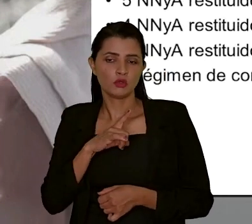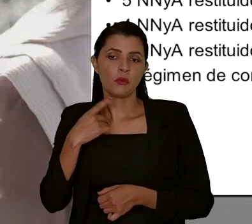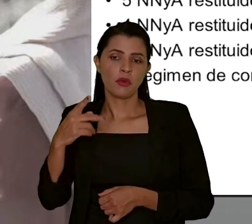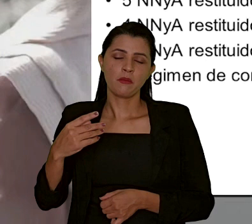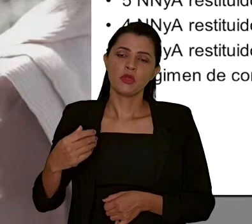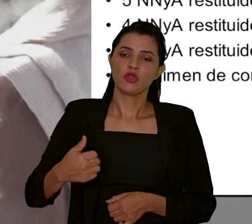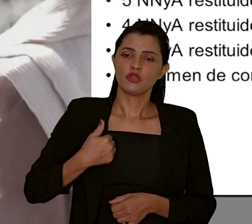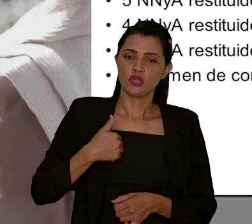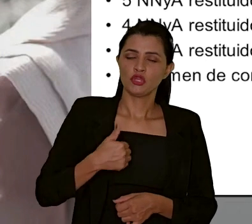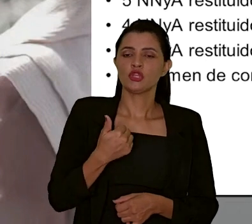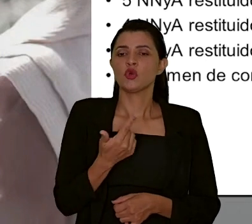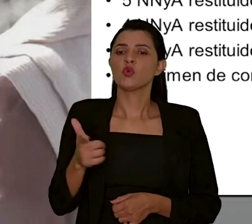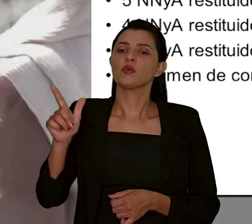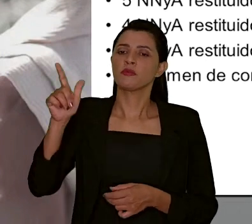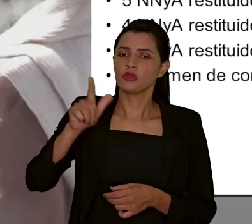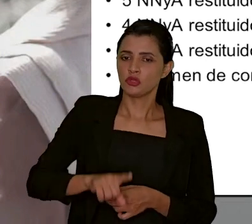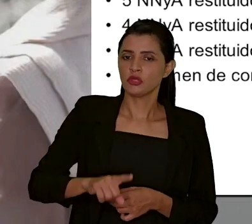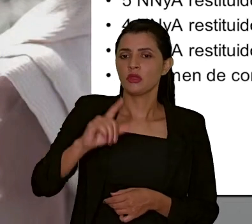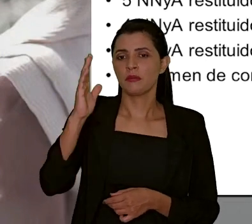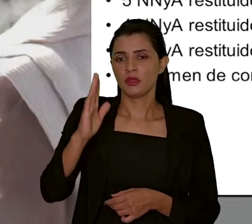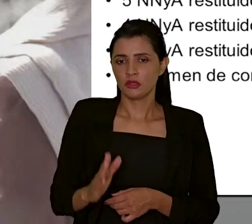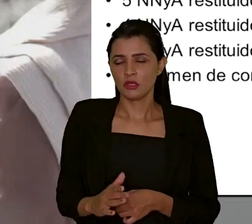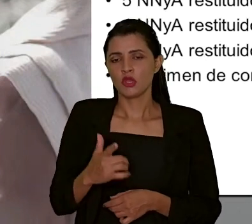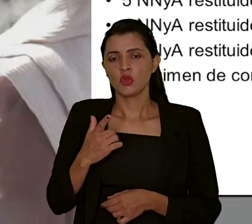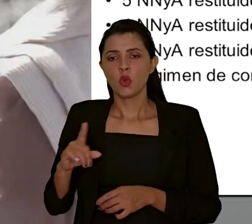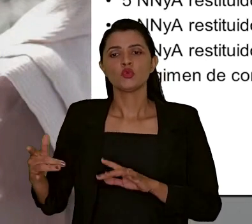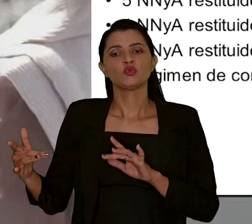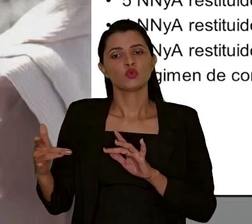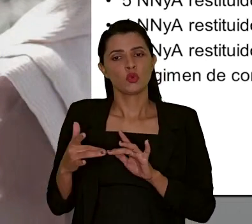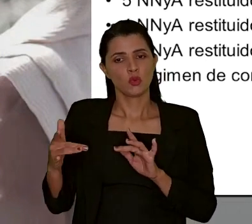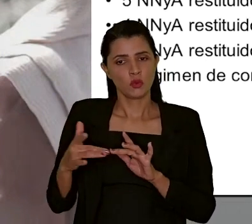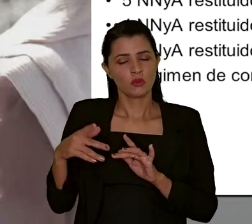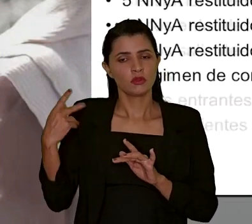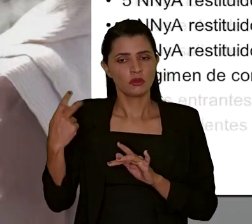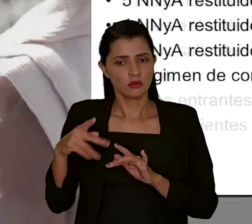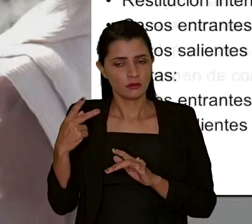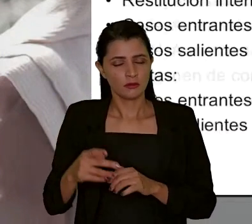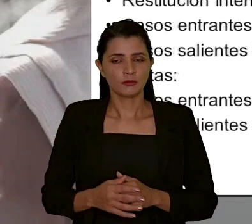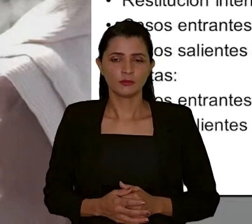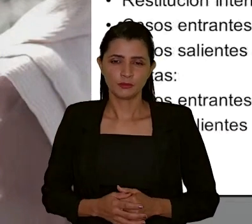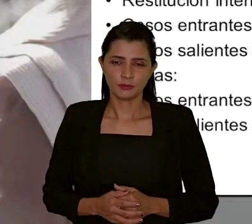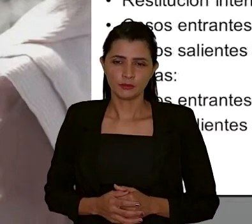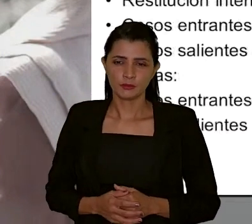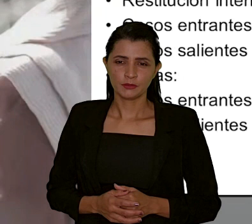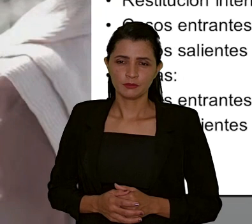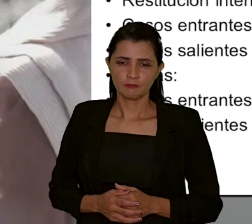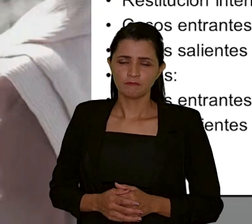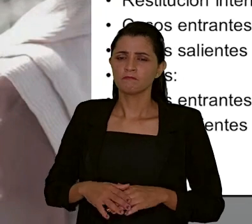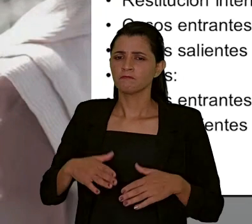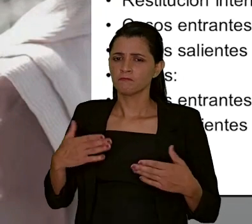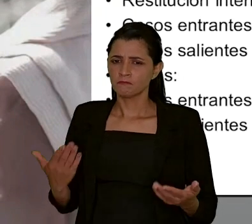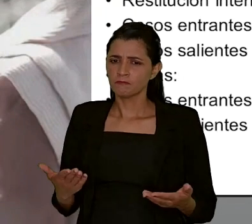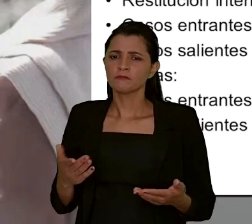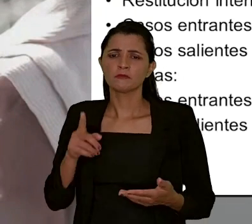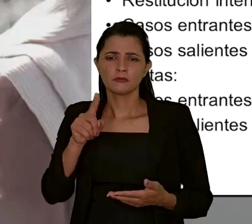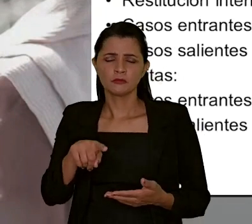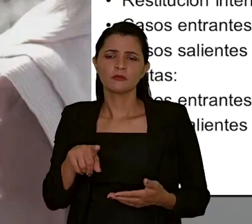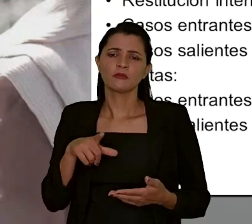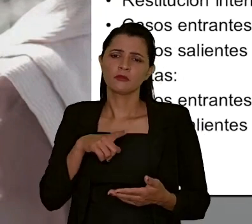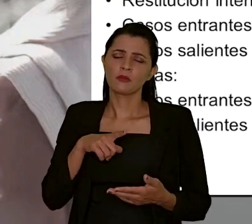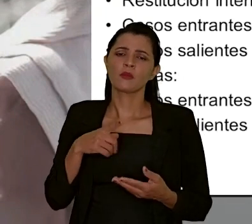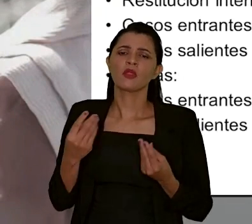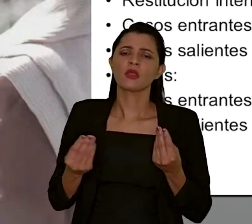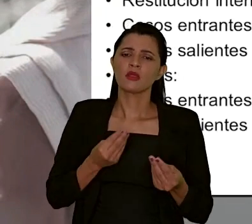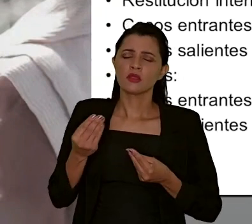Argentina, 1 restituido a Brasil y un régimen de contacto transfronterizo. En cuanto a Brasil